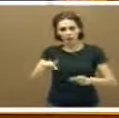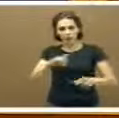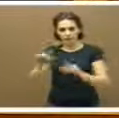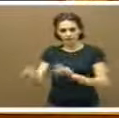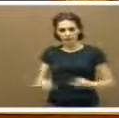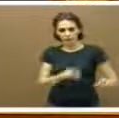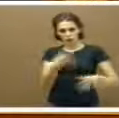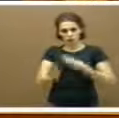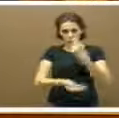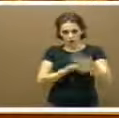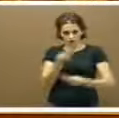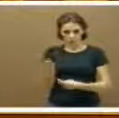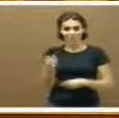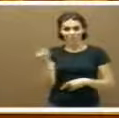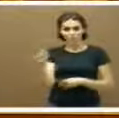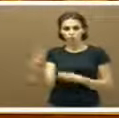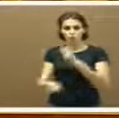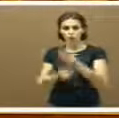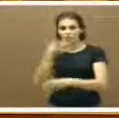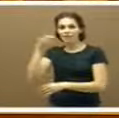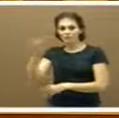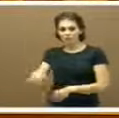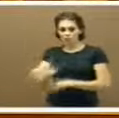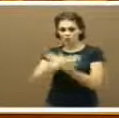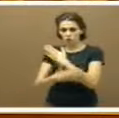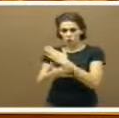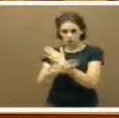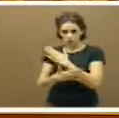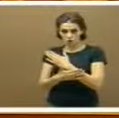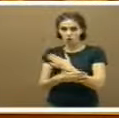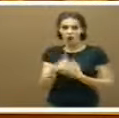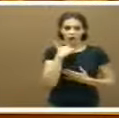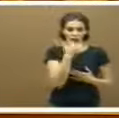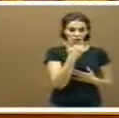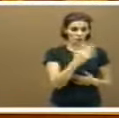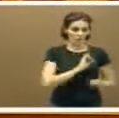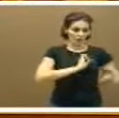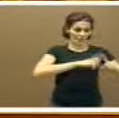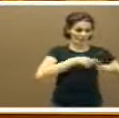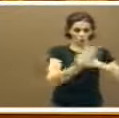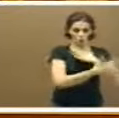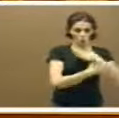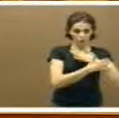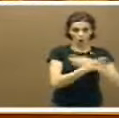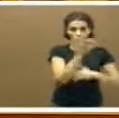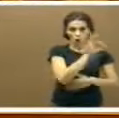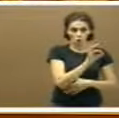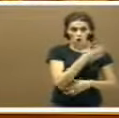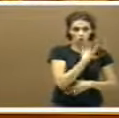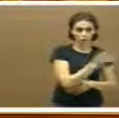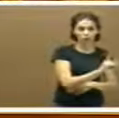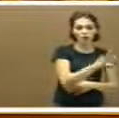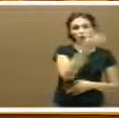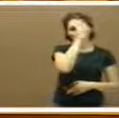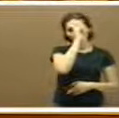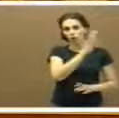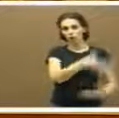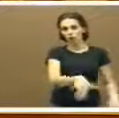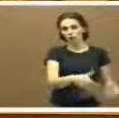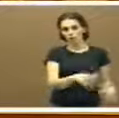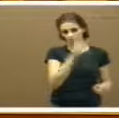Eso es lo que ha conseguido hacer este Gobierno, algo que el anterior Gobierno o no quiso o no supo hacer. No era